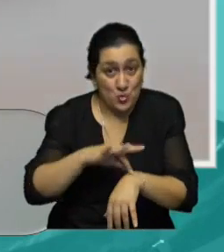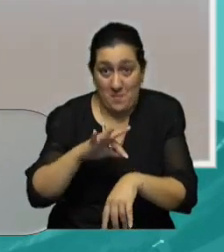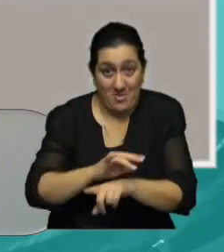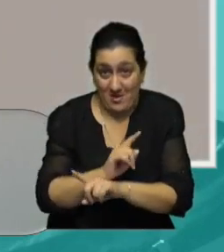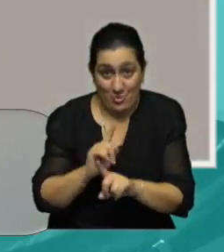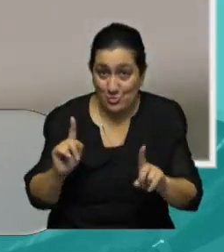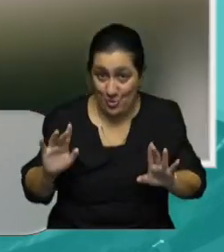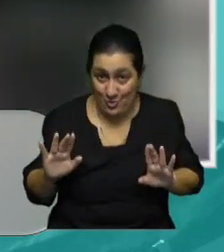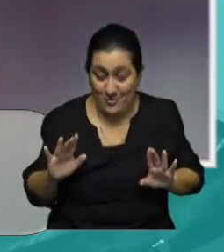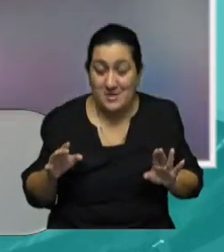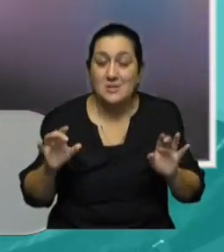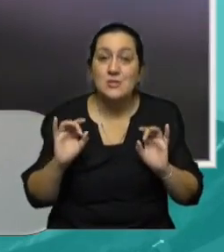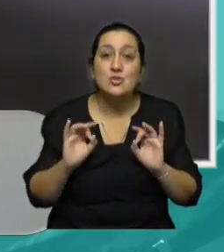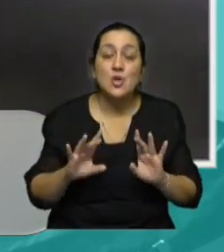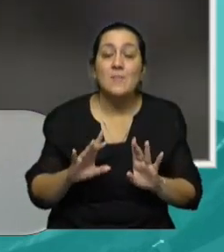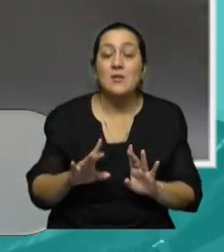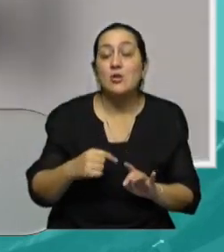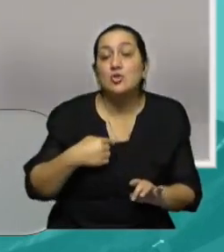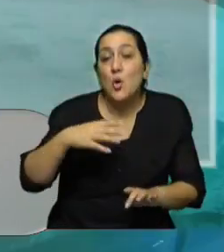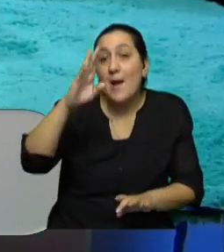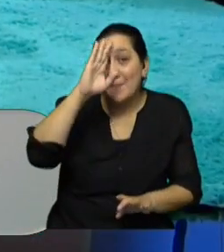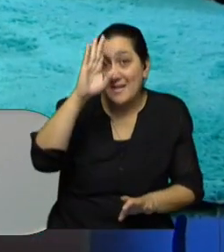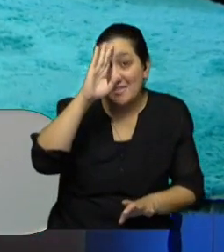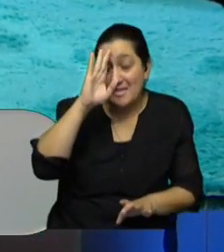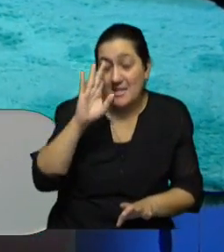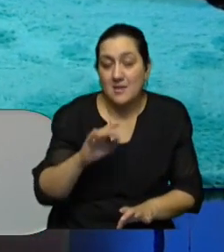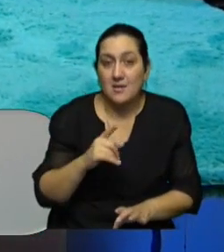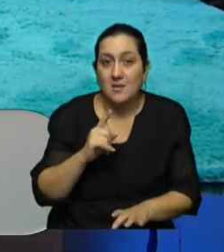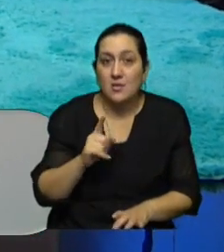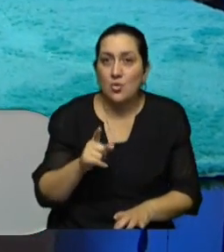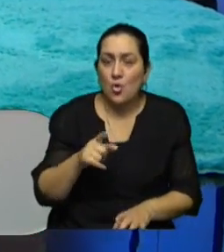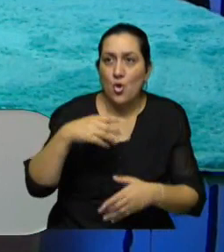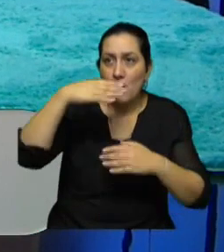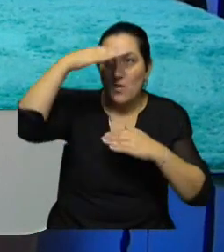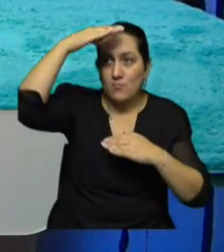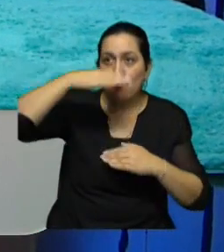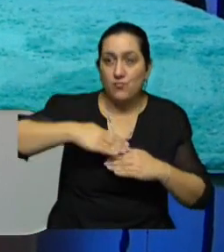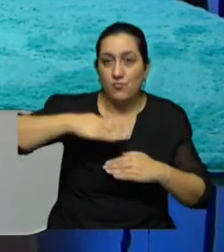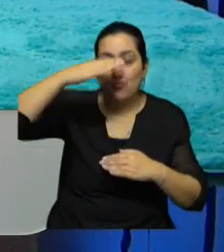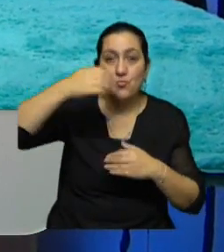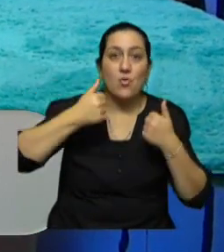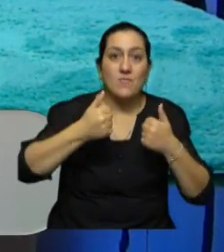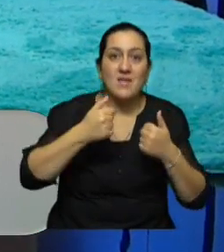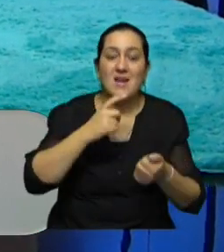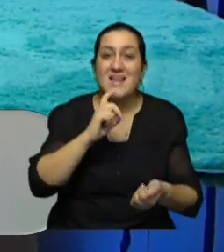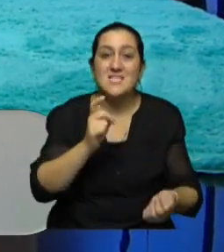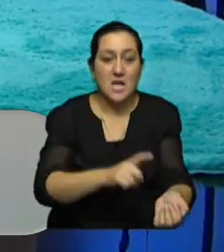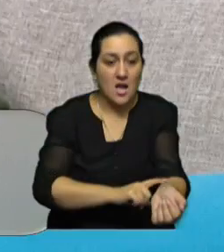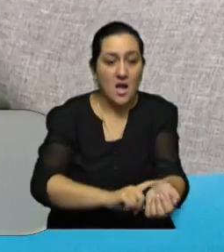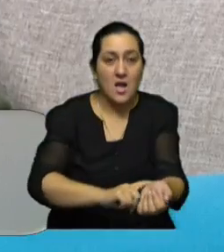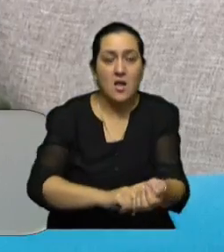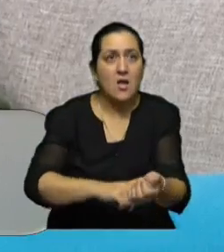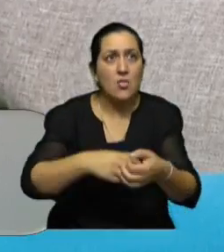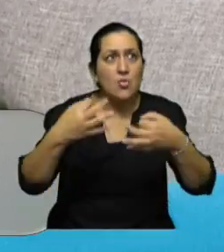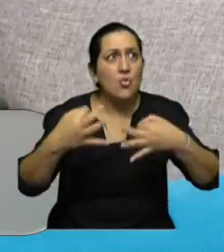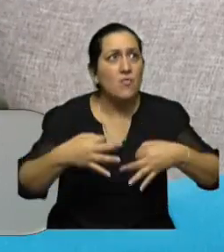ciencia, pero bueno, es lo que he ido aprendiendo. Y ahí salía todo bien, después en la sangre para buscar de repente alguna enfermedad metabólica o bueno, otro